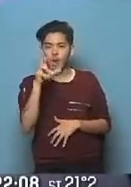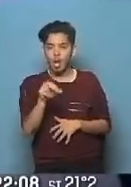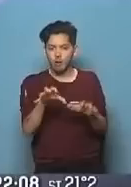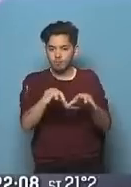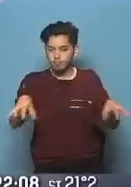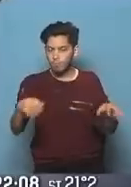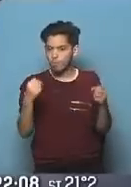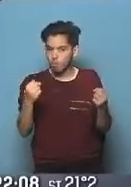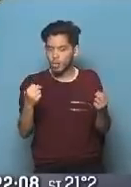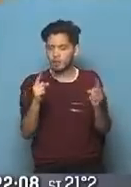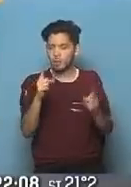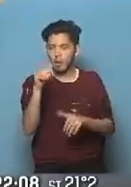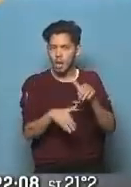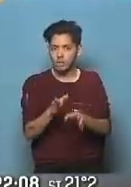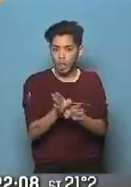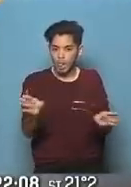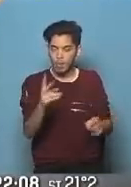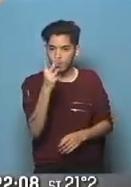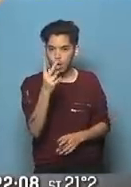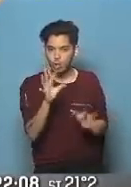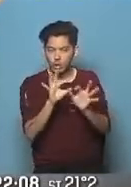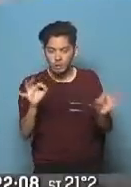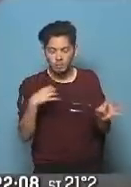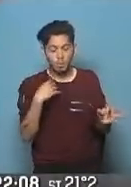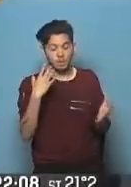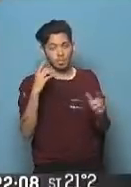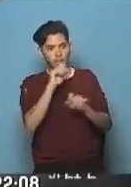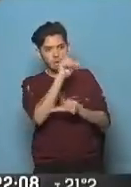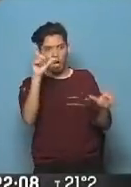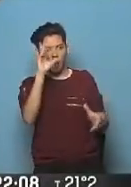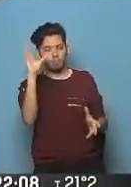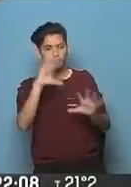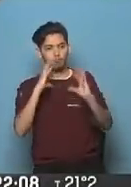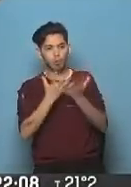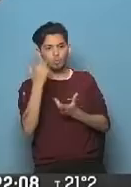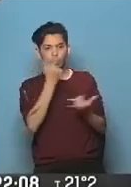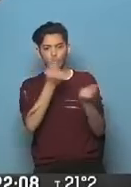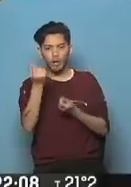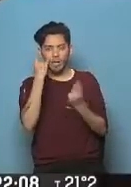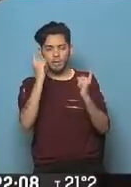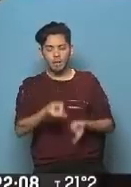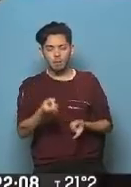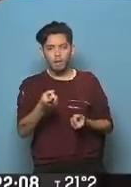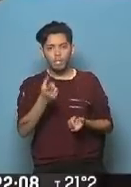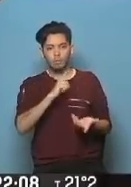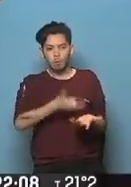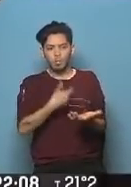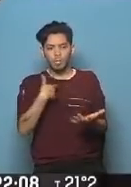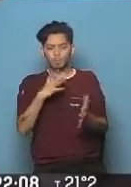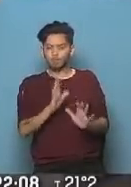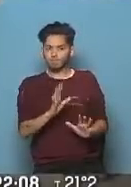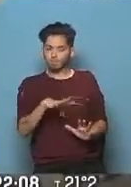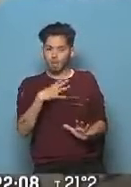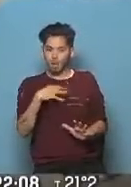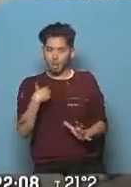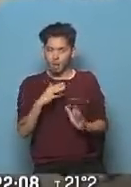la elección y mantienen en alerta al mundo de las finanzas y a los inversores que se manejan con cautela. La carrera